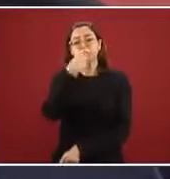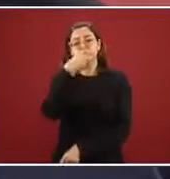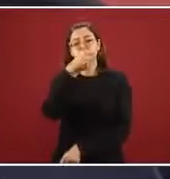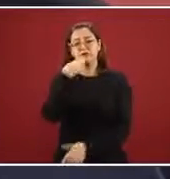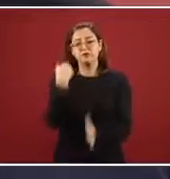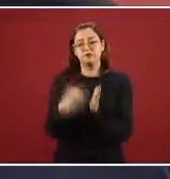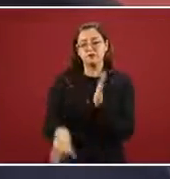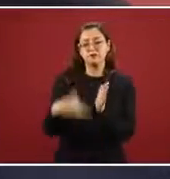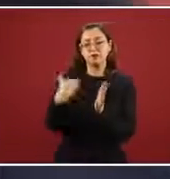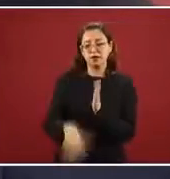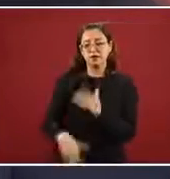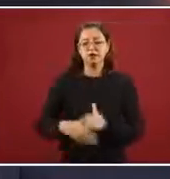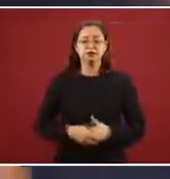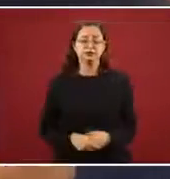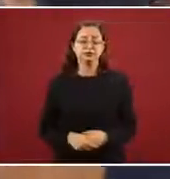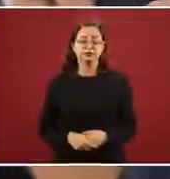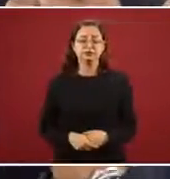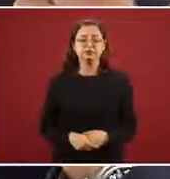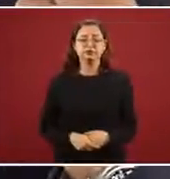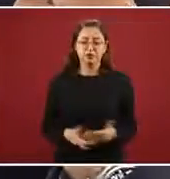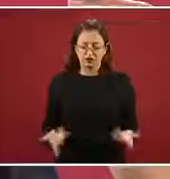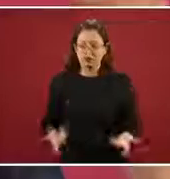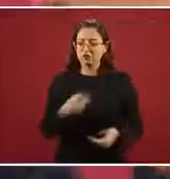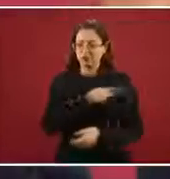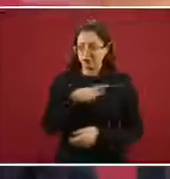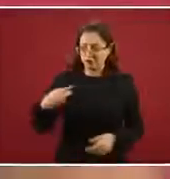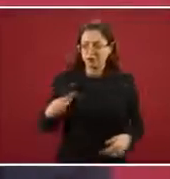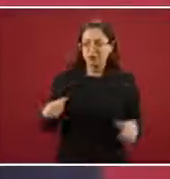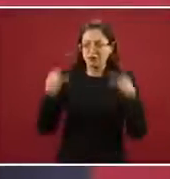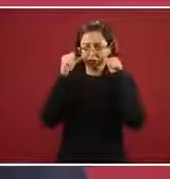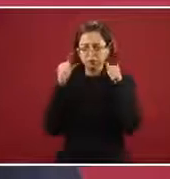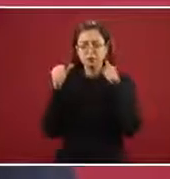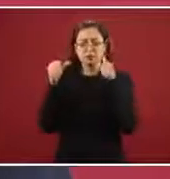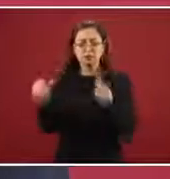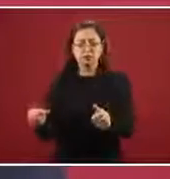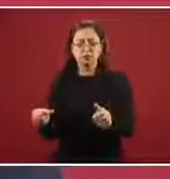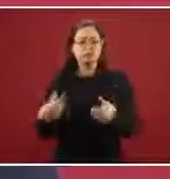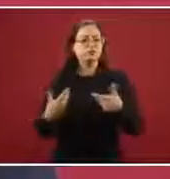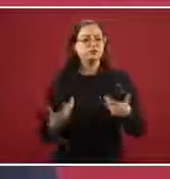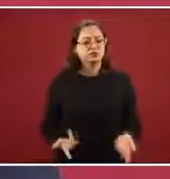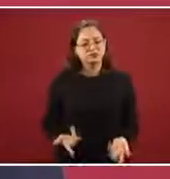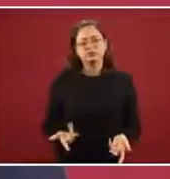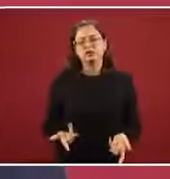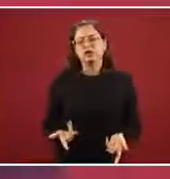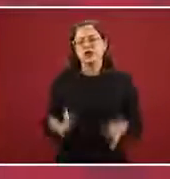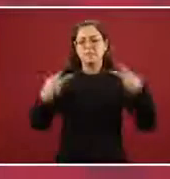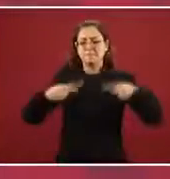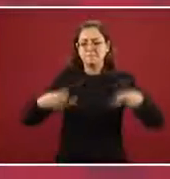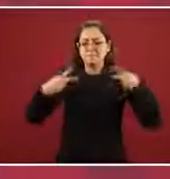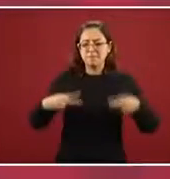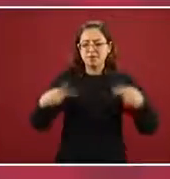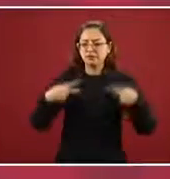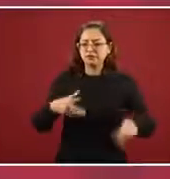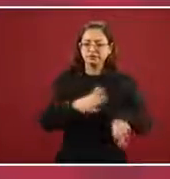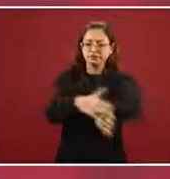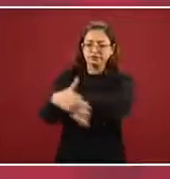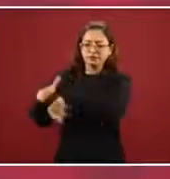Entonces, decirle a la gente que ya no tienen por